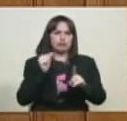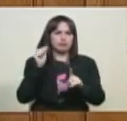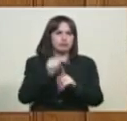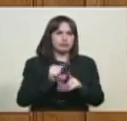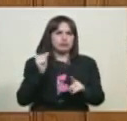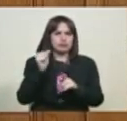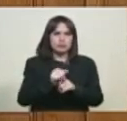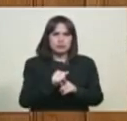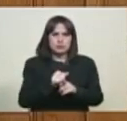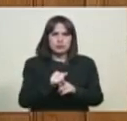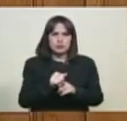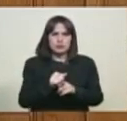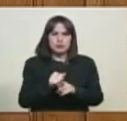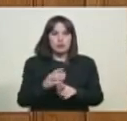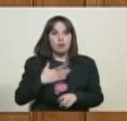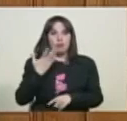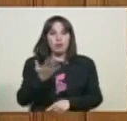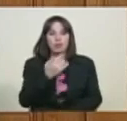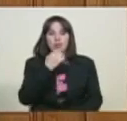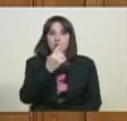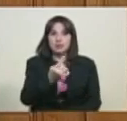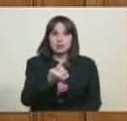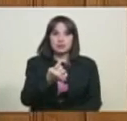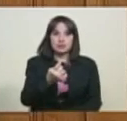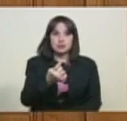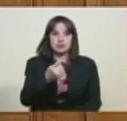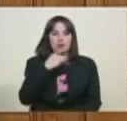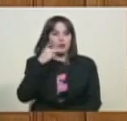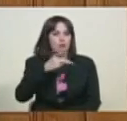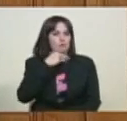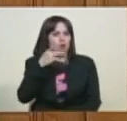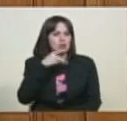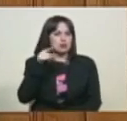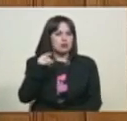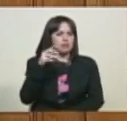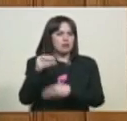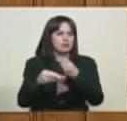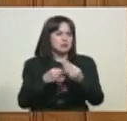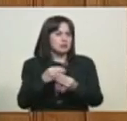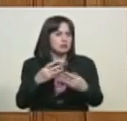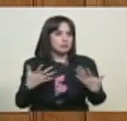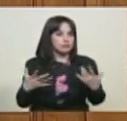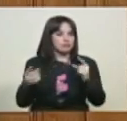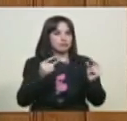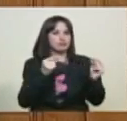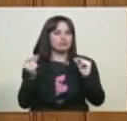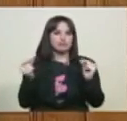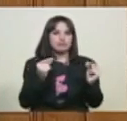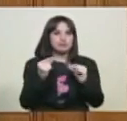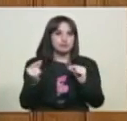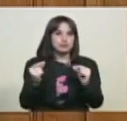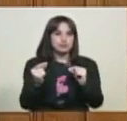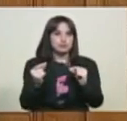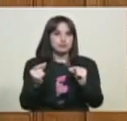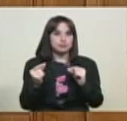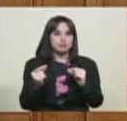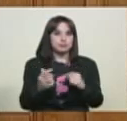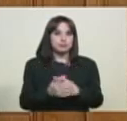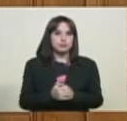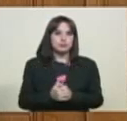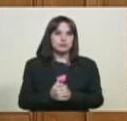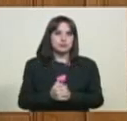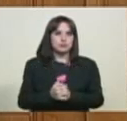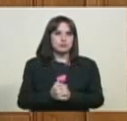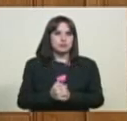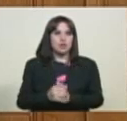Golpista. ¿Y se puede decir que un golpista está haciendo política? Sería un debate, ¿verdad? ¿Cómo se